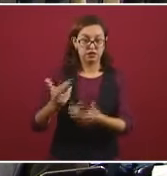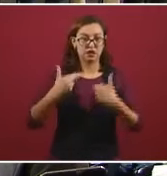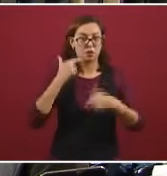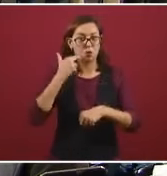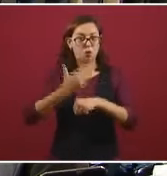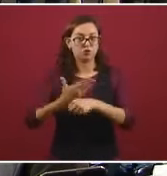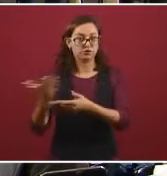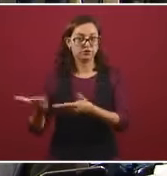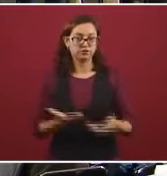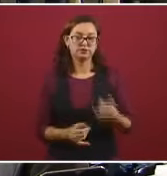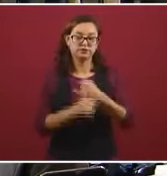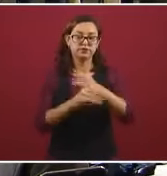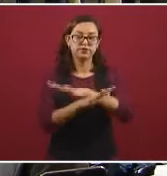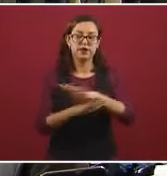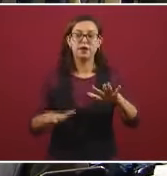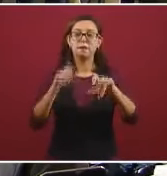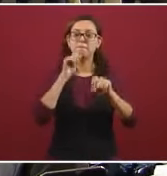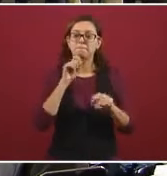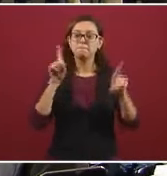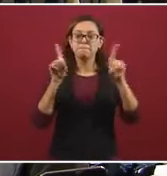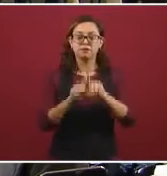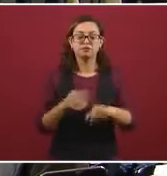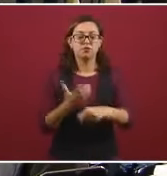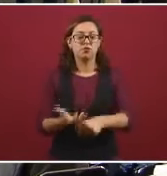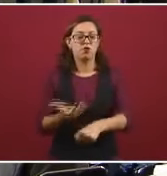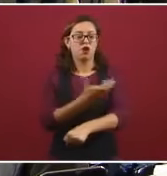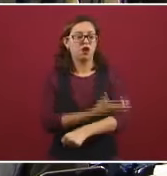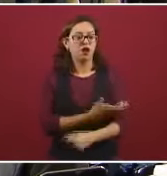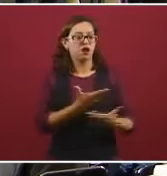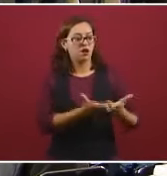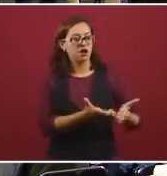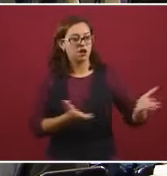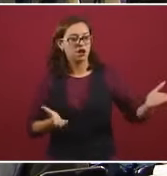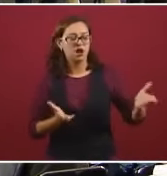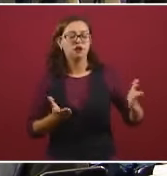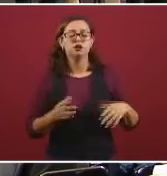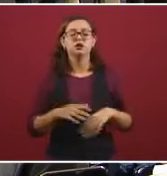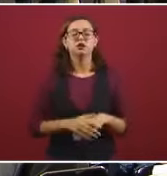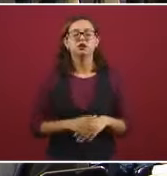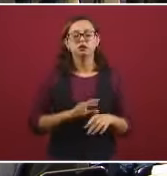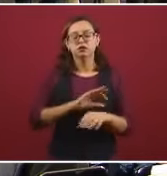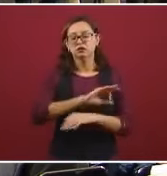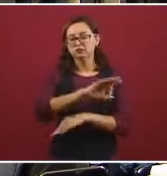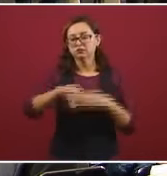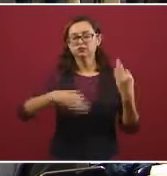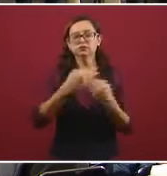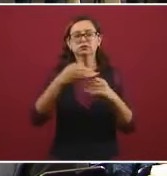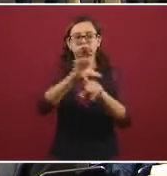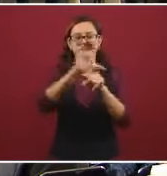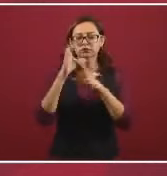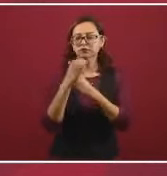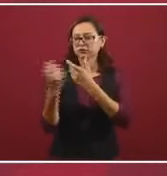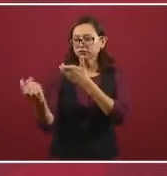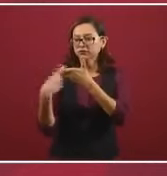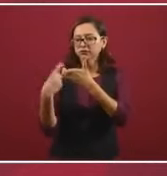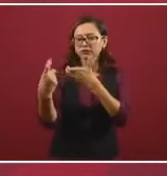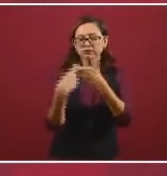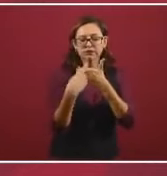están con nosotros todos los integrantes de la comisión que se